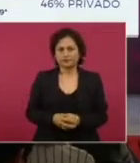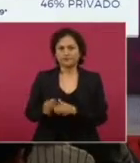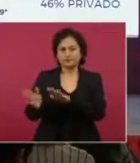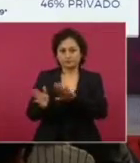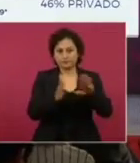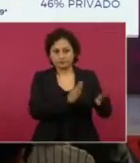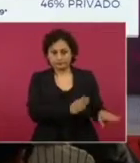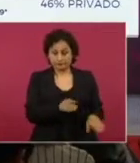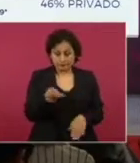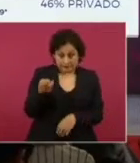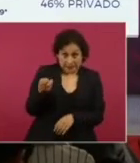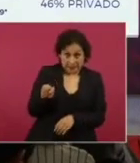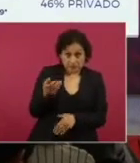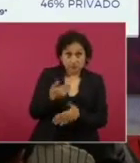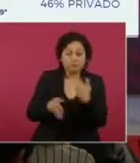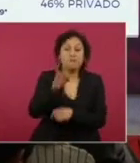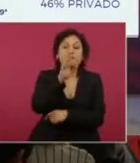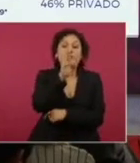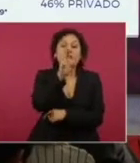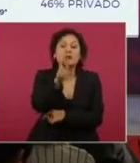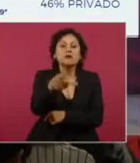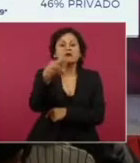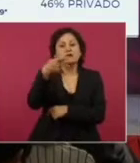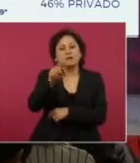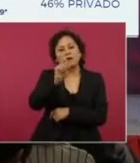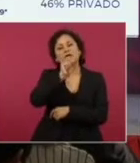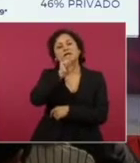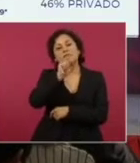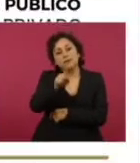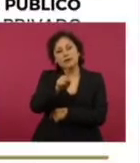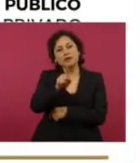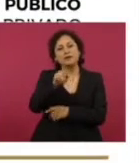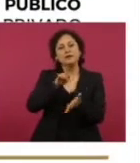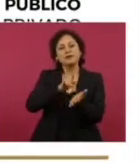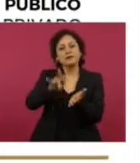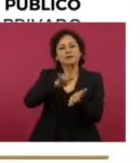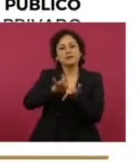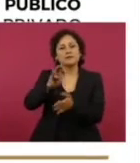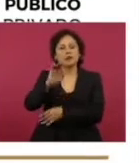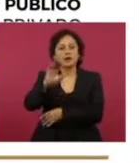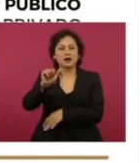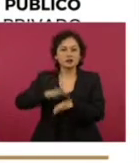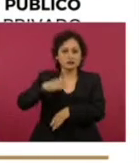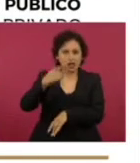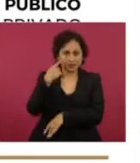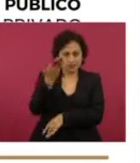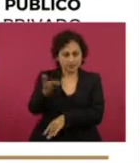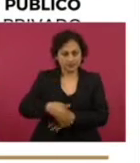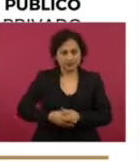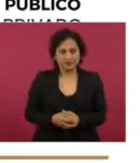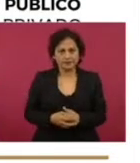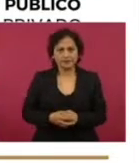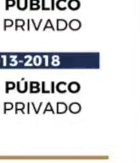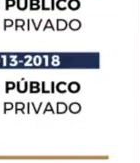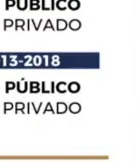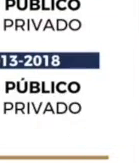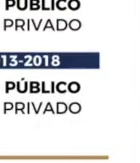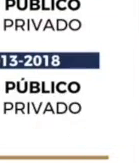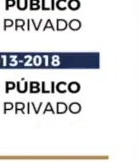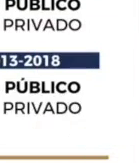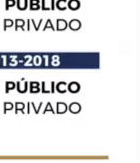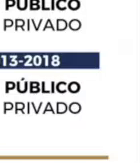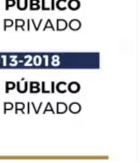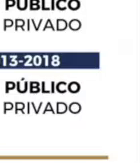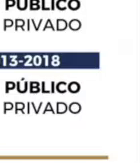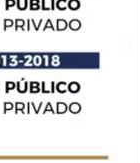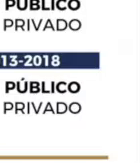están dando más becas, no se deja absolutamente a ningún estudiante aceptado en posgrados públicos, que